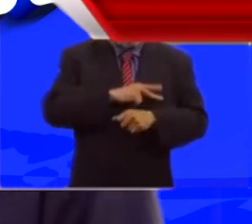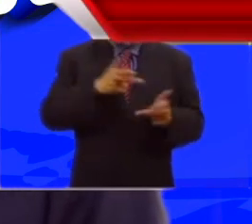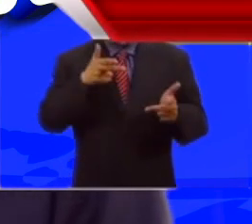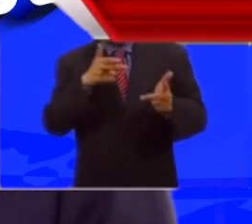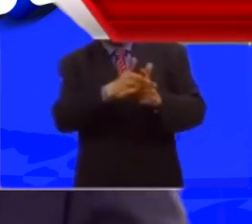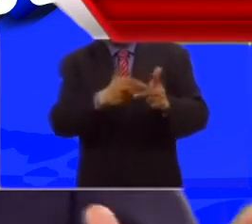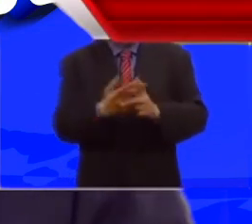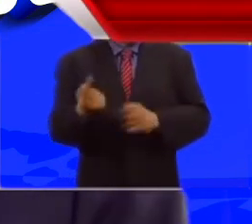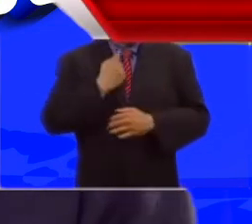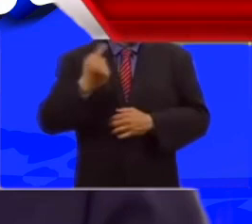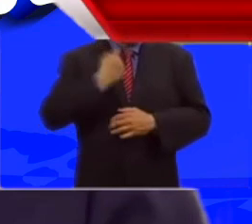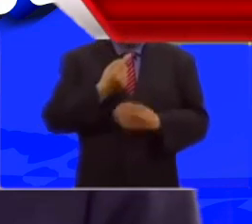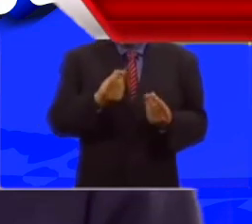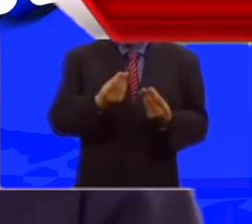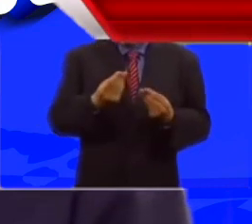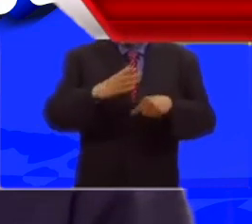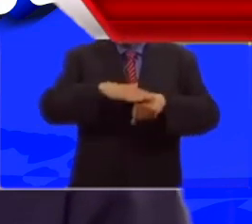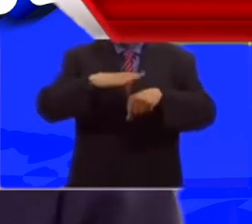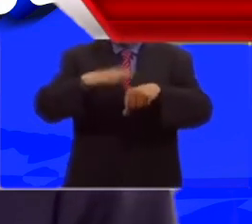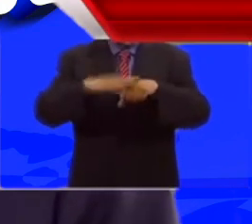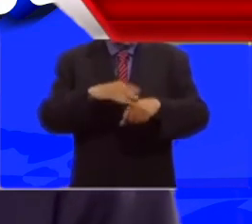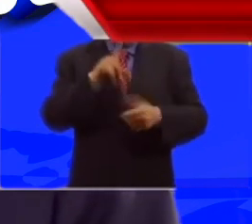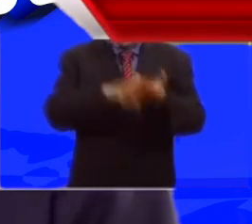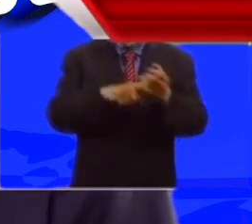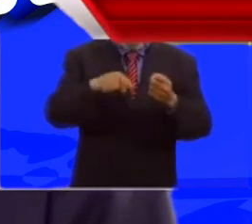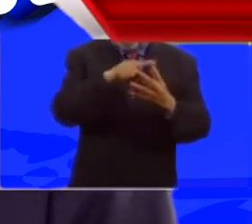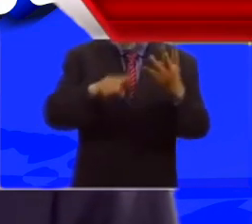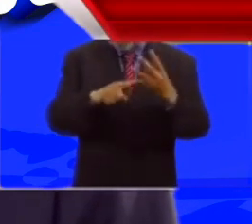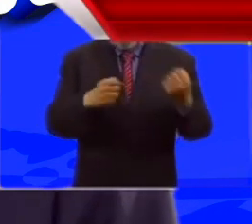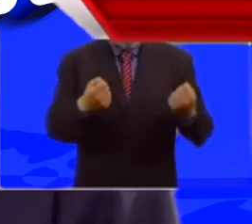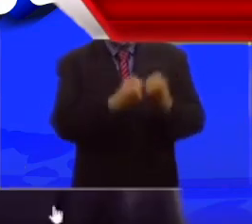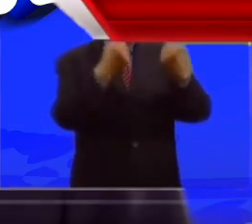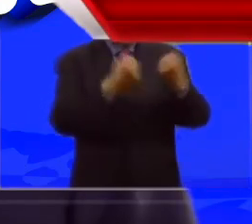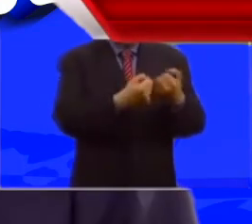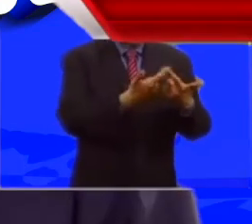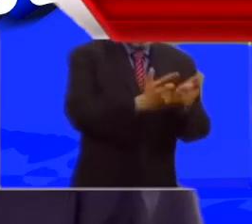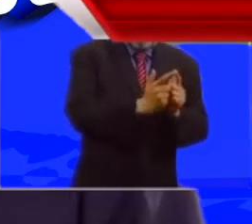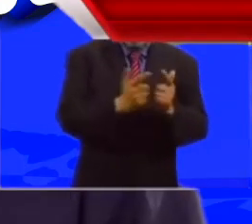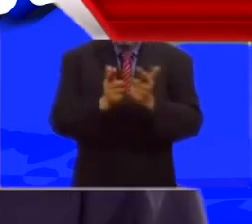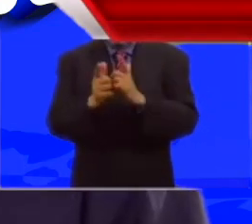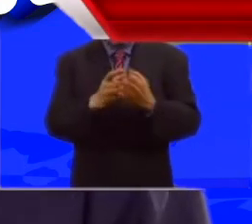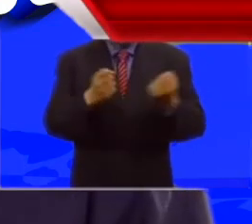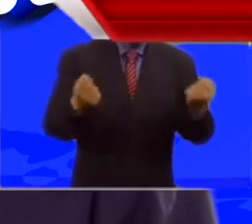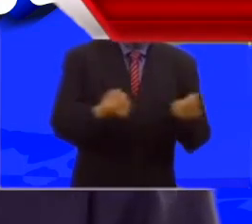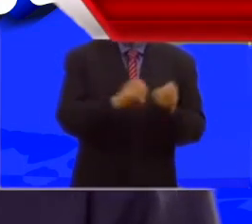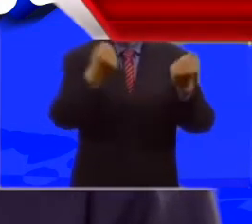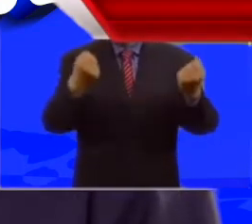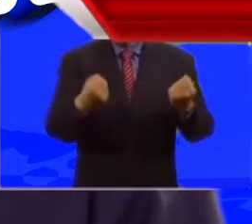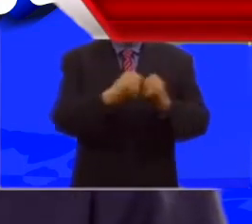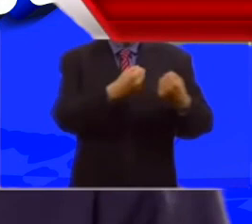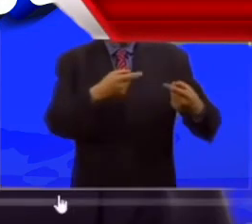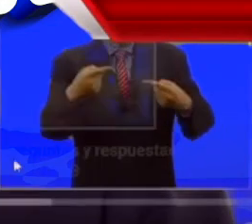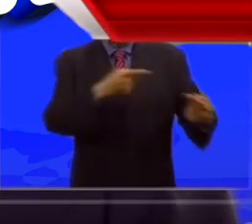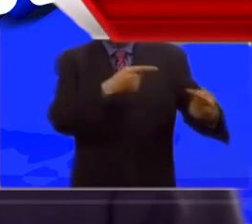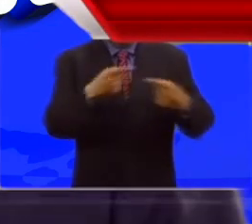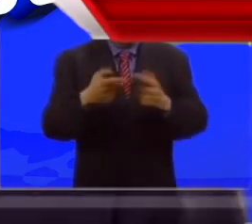ha incrementado el número de homicidios, hay mucha confrontación, entre grupos del crimen organizado.